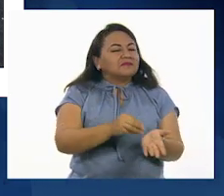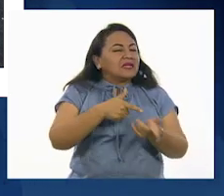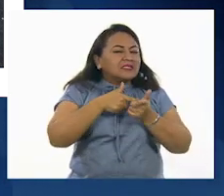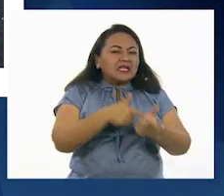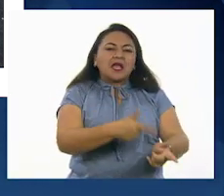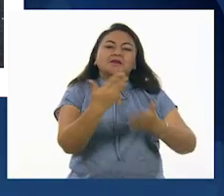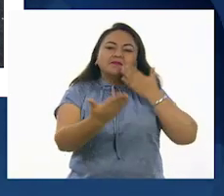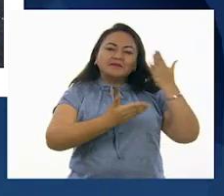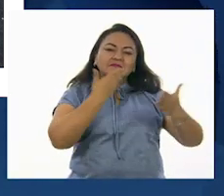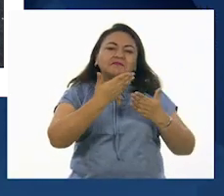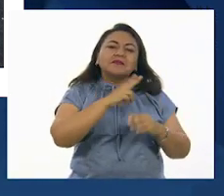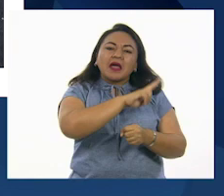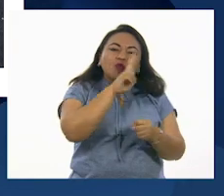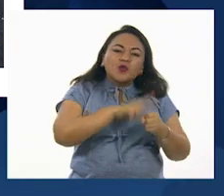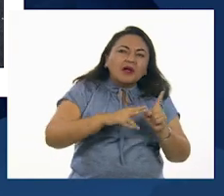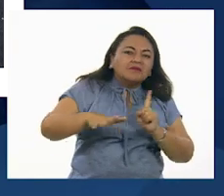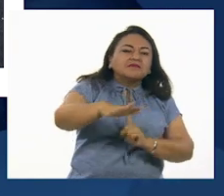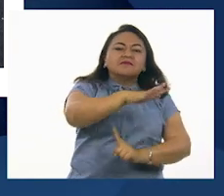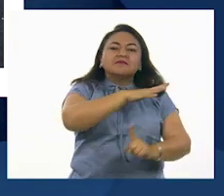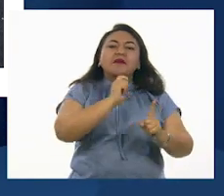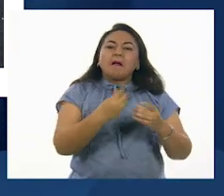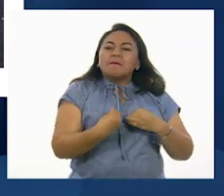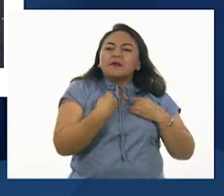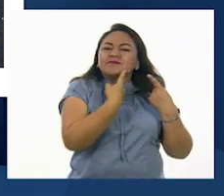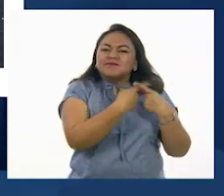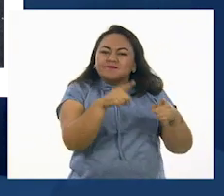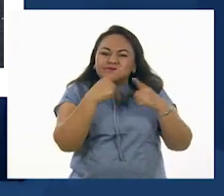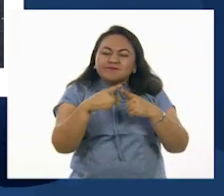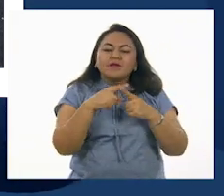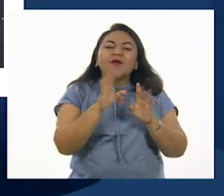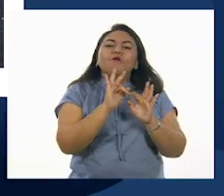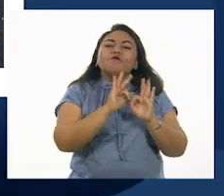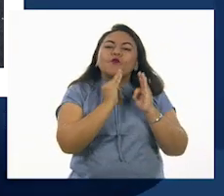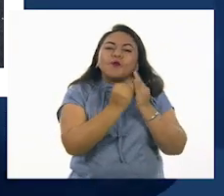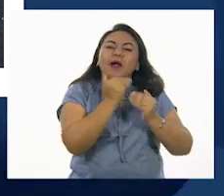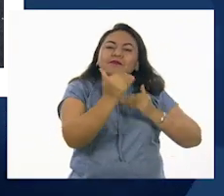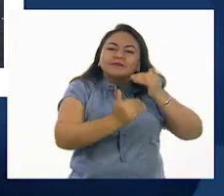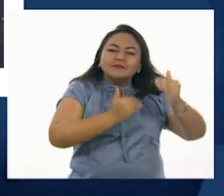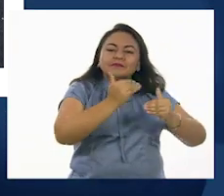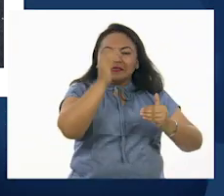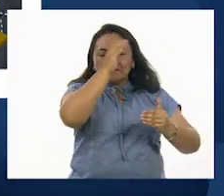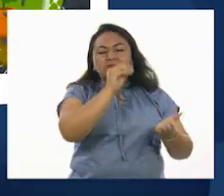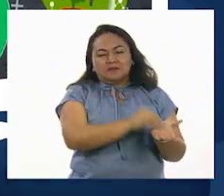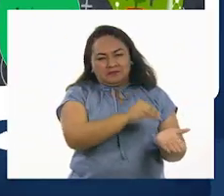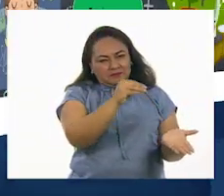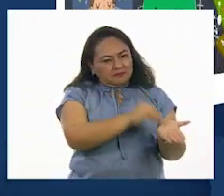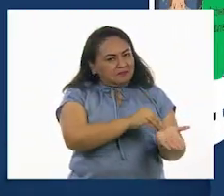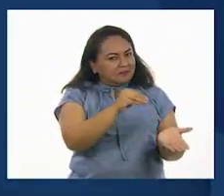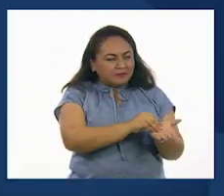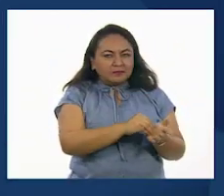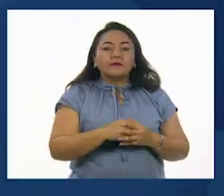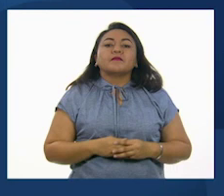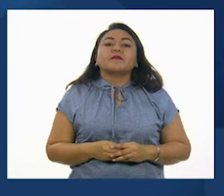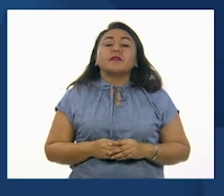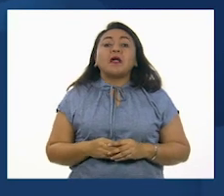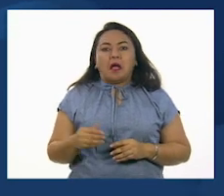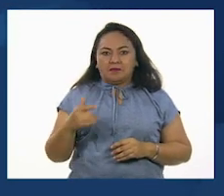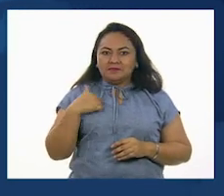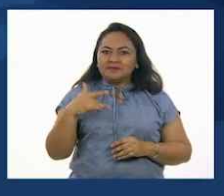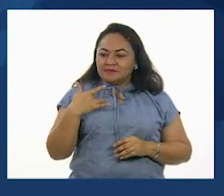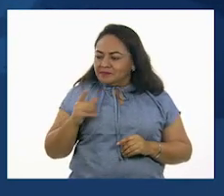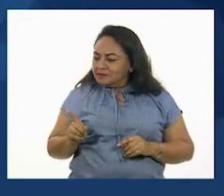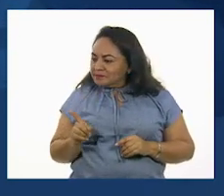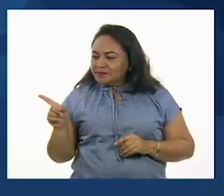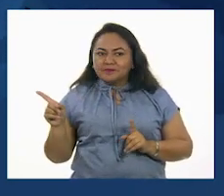seres vivos, los fenómenos naturales y el proceso del conocimiento científico. Alberto, me parece que ya tenemos más elementos